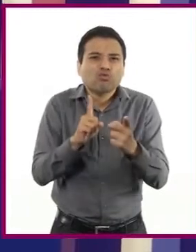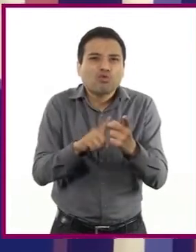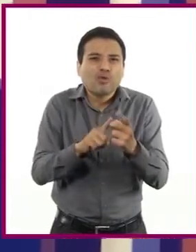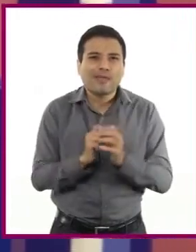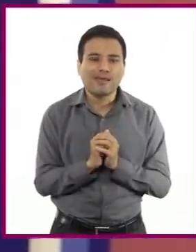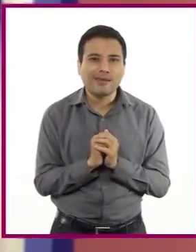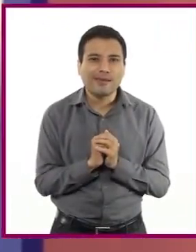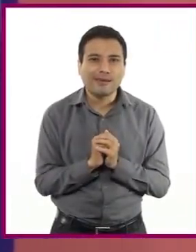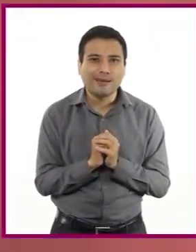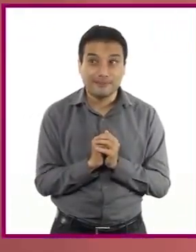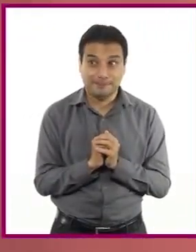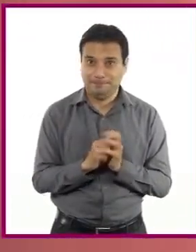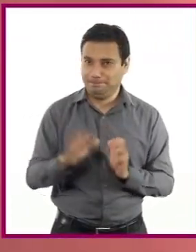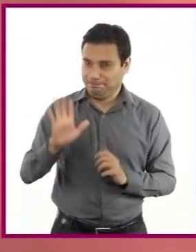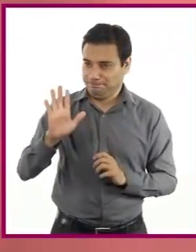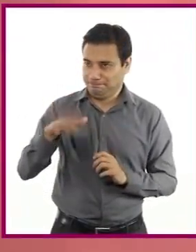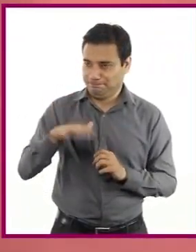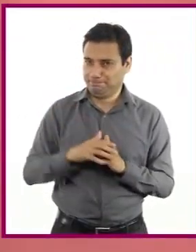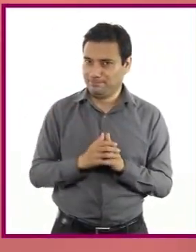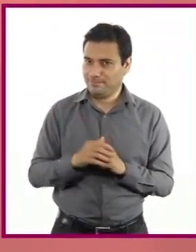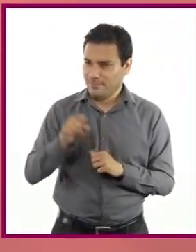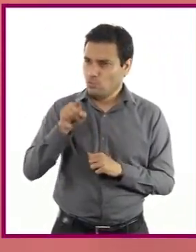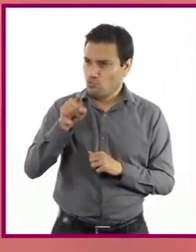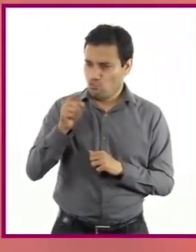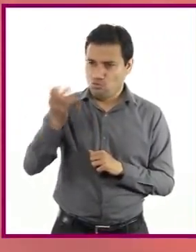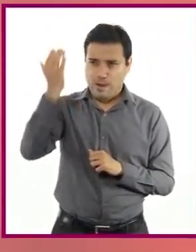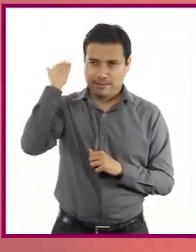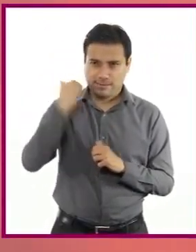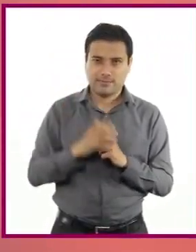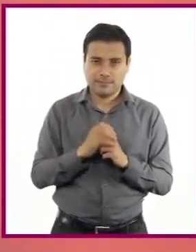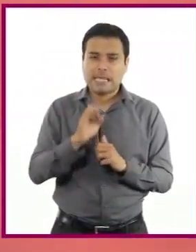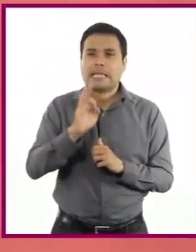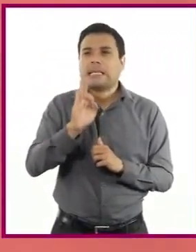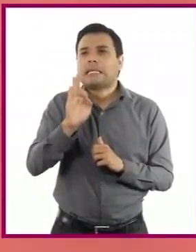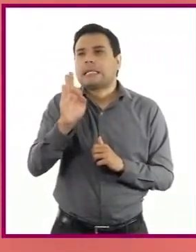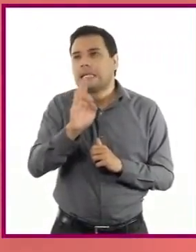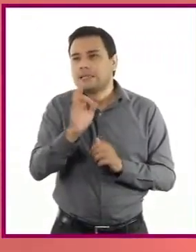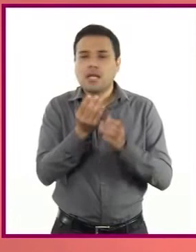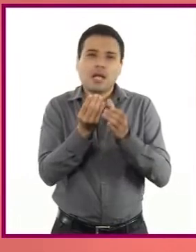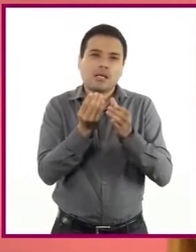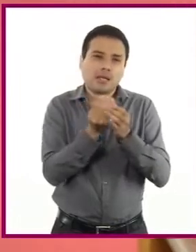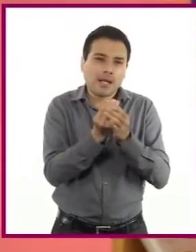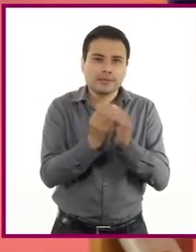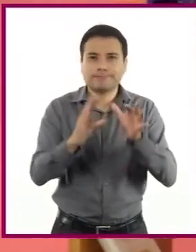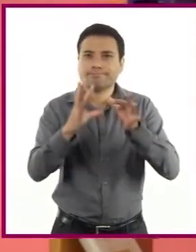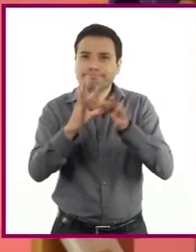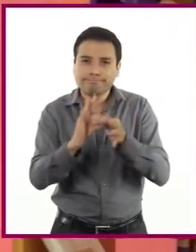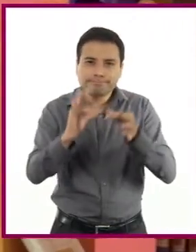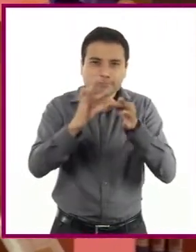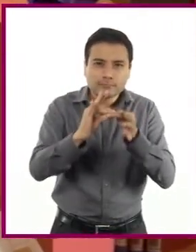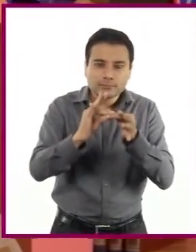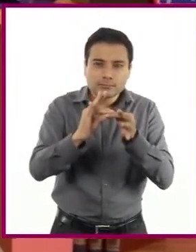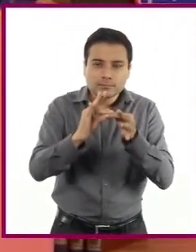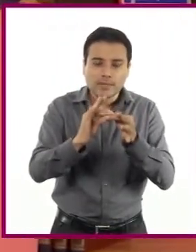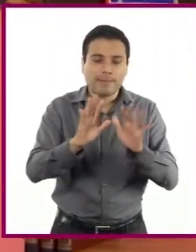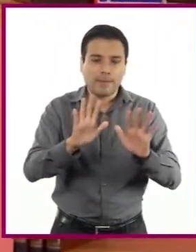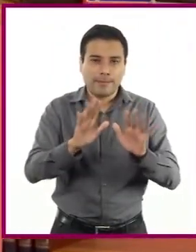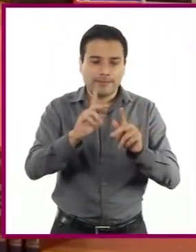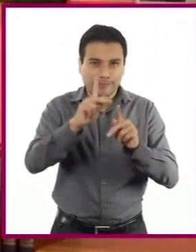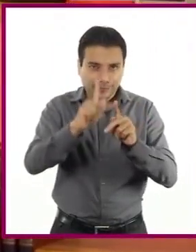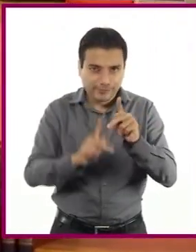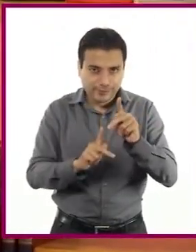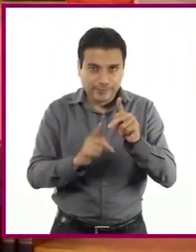Maestro Eduardo, ¿alguna vez ha tenido que detener el curso de la clase debido a la necesidad de precisar